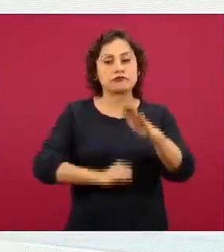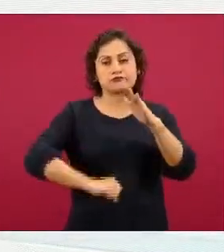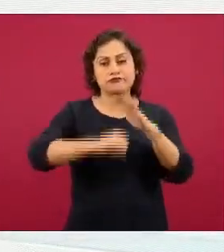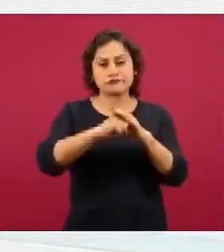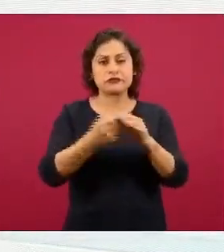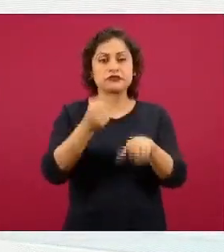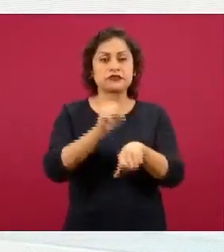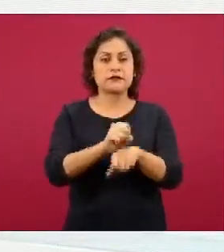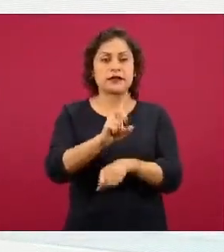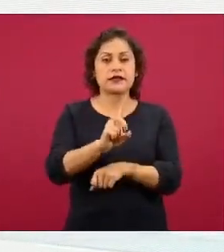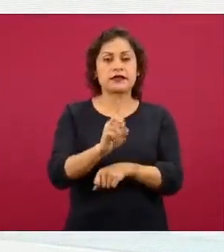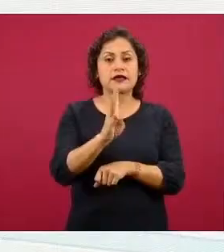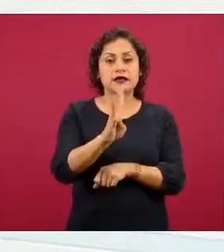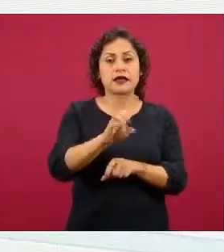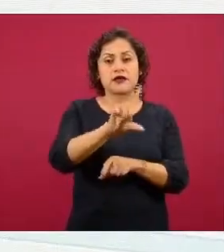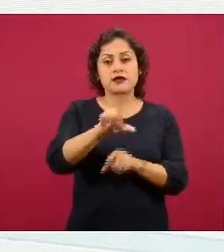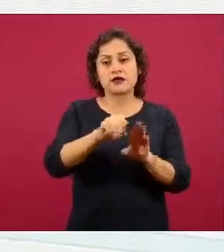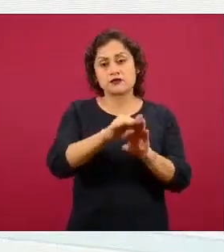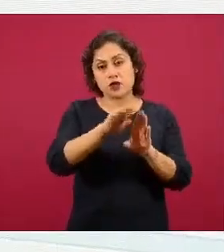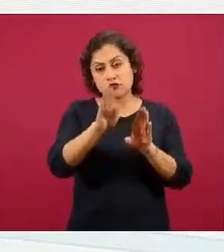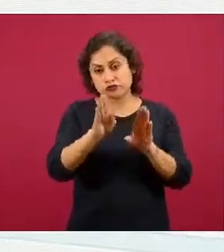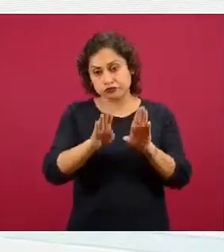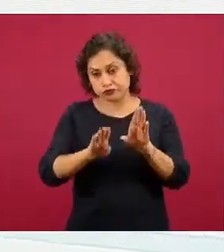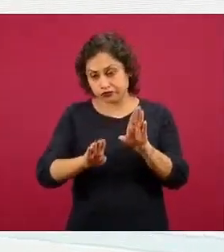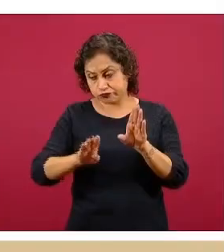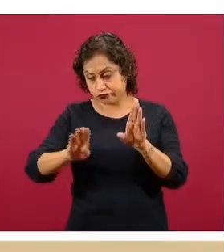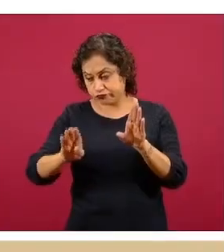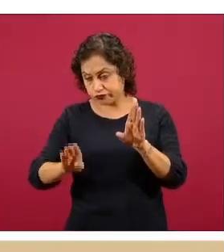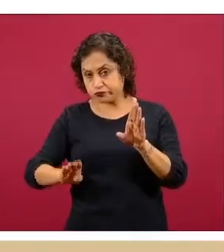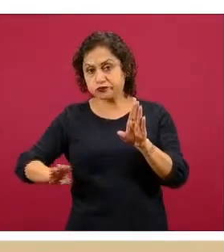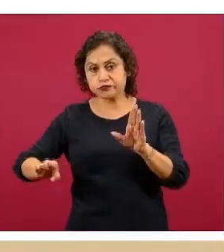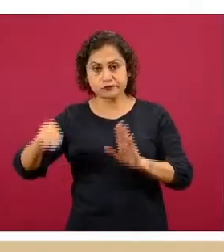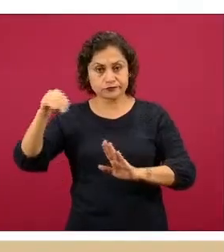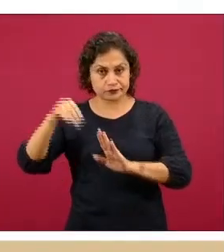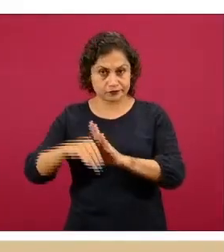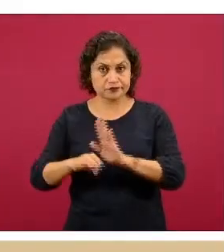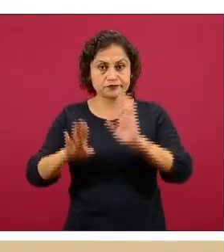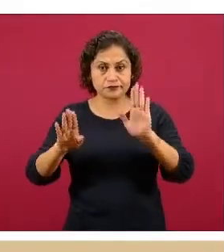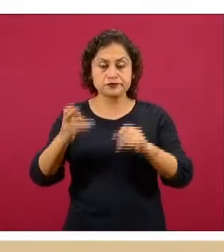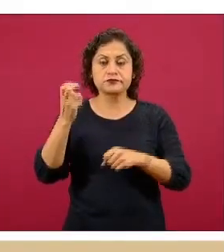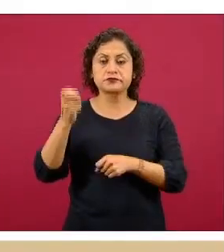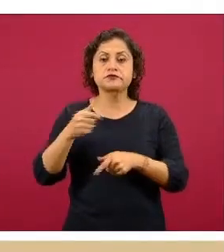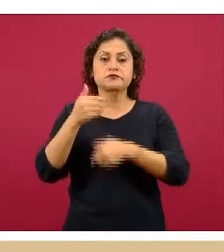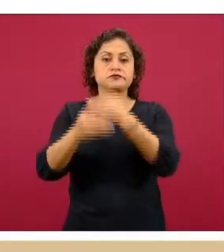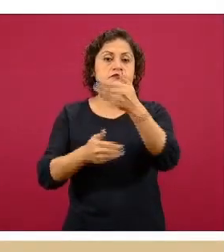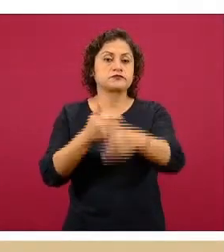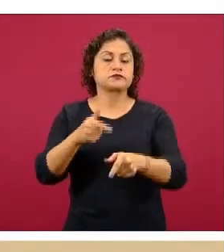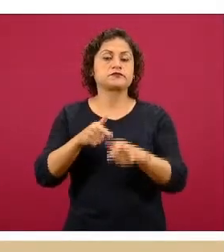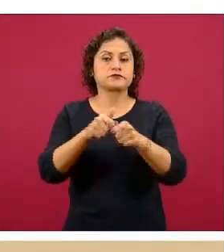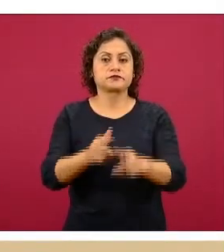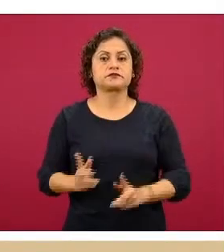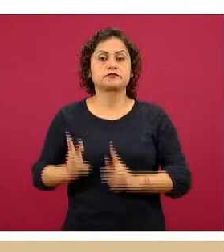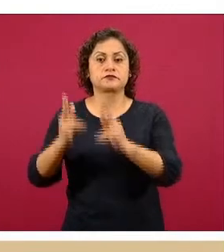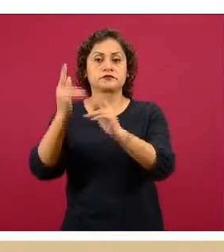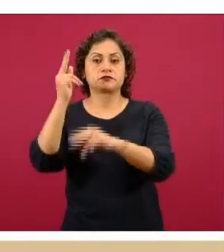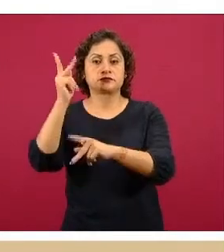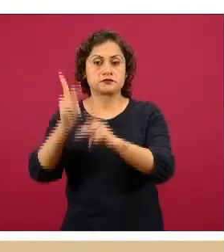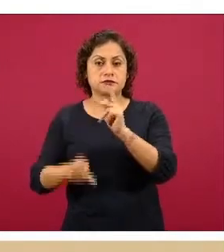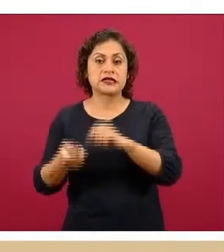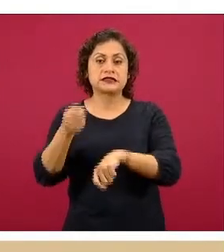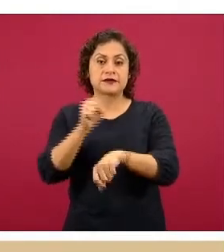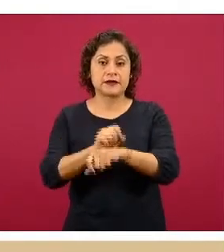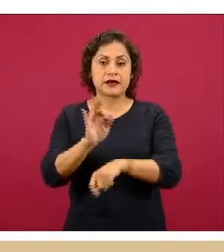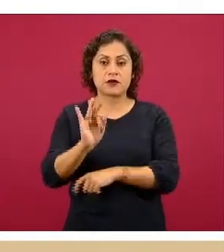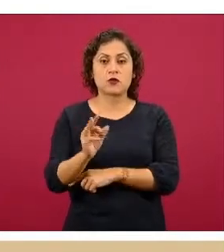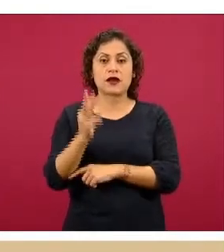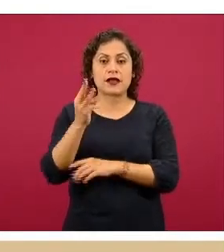semana 34 y a partir de la semana 34 ha tenido un descenso prácticamente continuo hasta la semana 43 y el exceso de mortalidad de